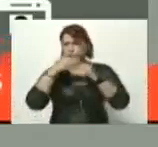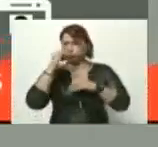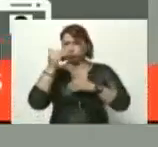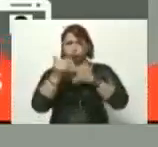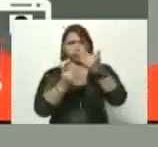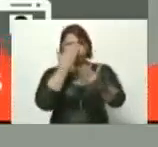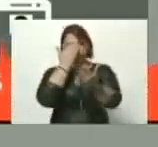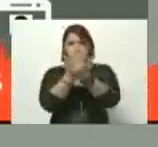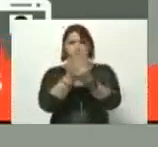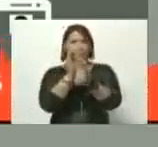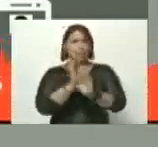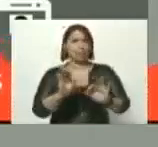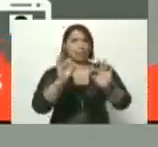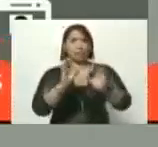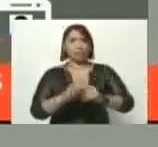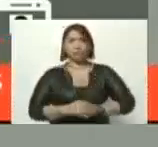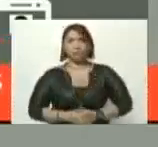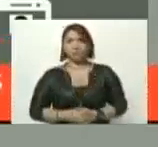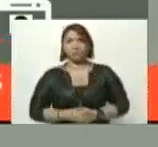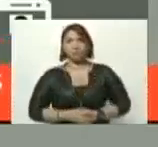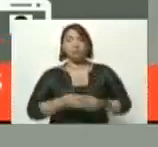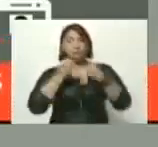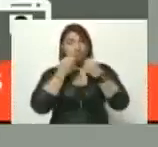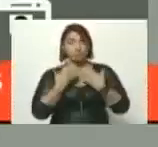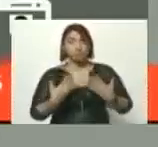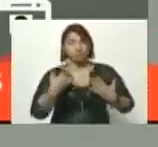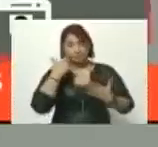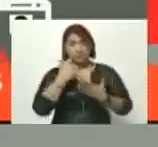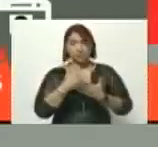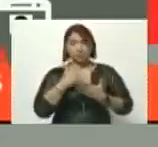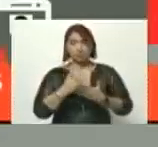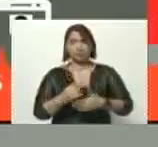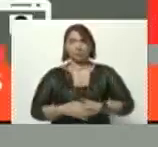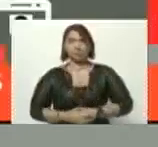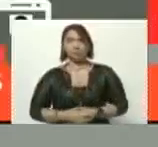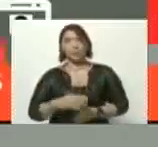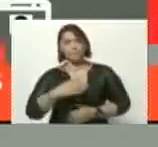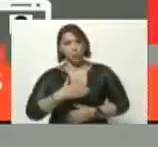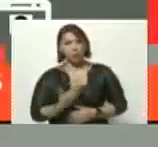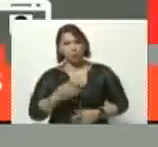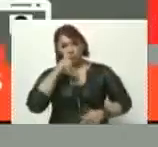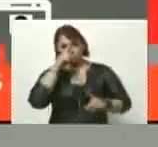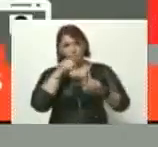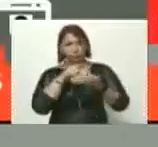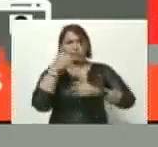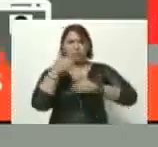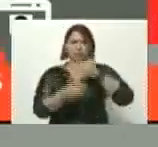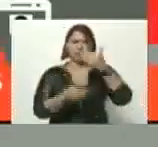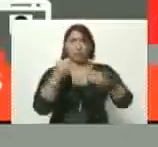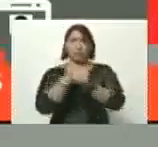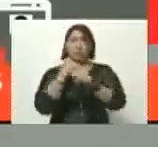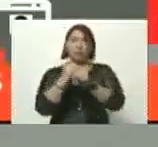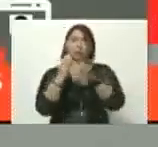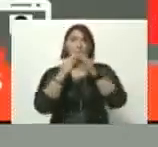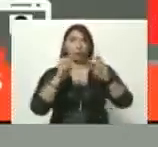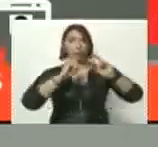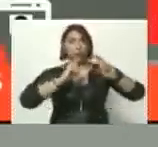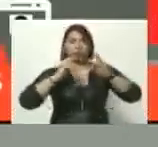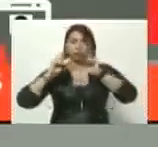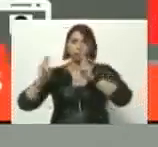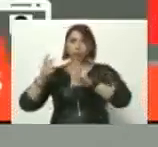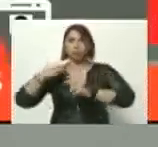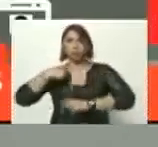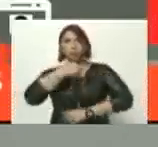nada. Bueno, me parece muy bien, fíjate, que podamos ir trabajando todos los temas.